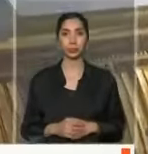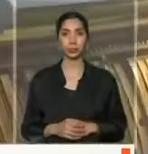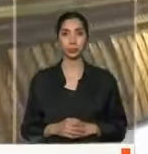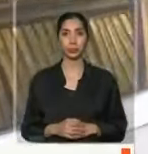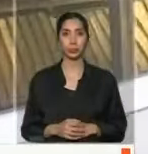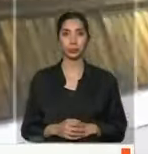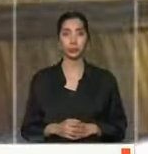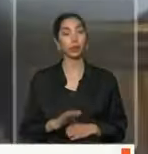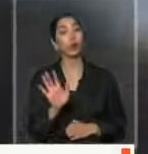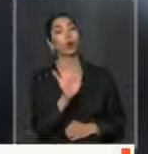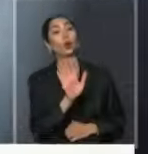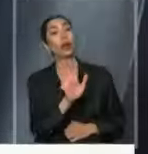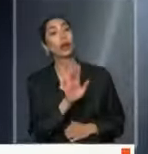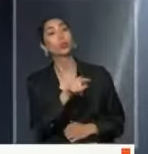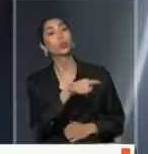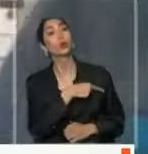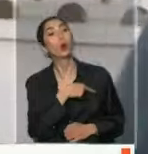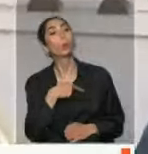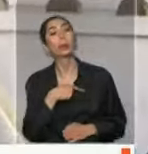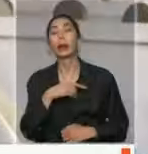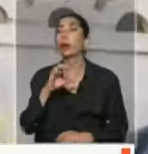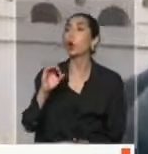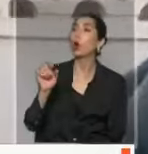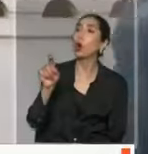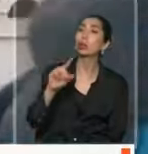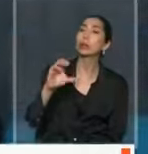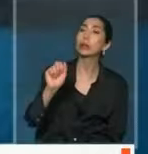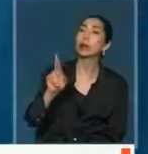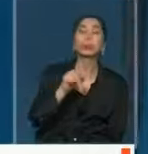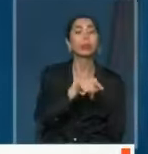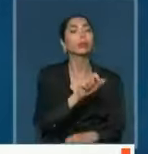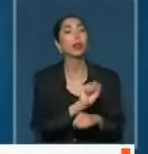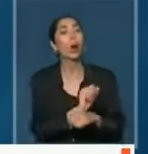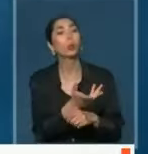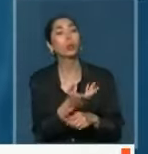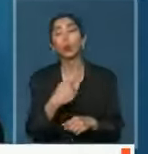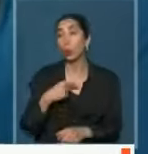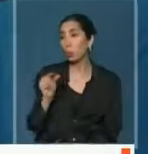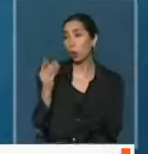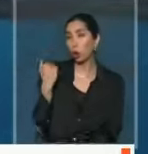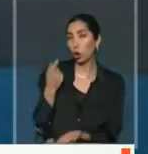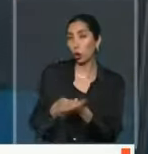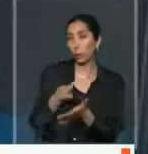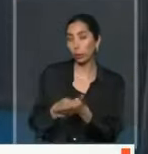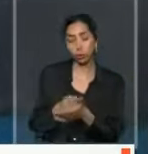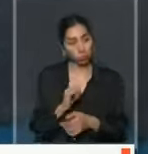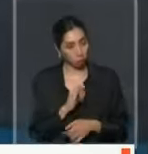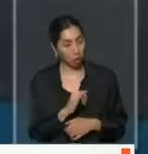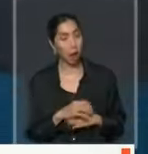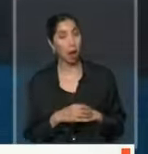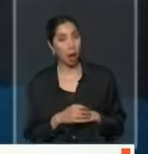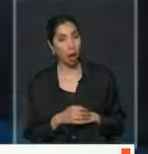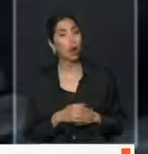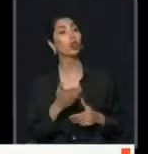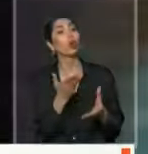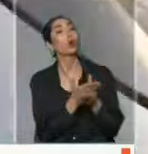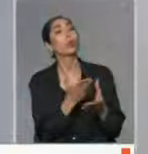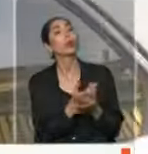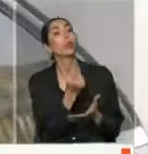Hola, viejito. Hola, buenas. ¿Cómo te llamas tú? Oscar. ¿Y este auto? Lo compré hace poco. ¿Sí? Sí. ¿Tienes la documentación? Sí,